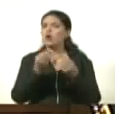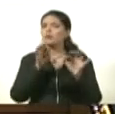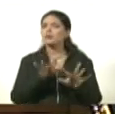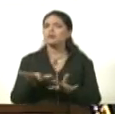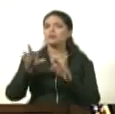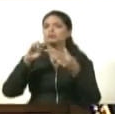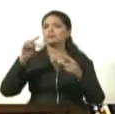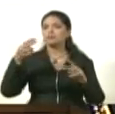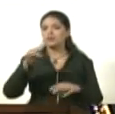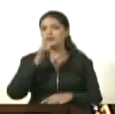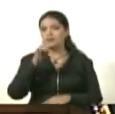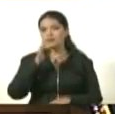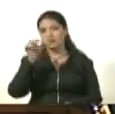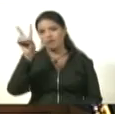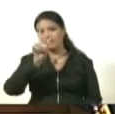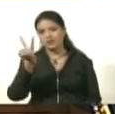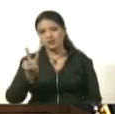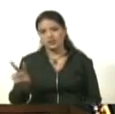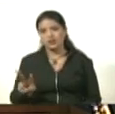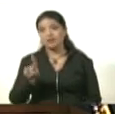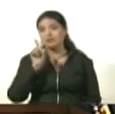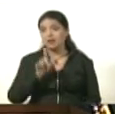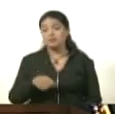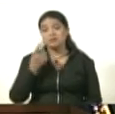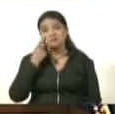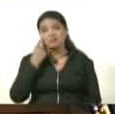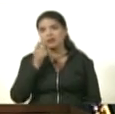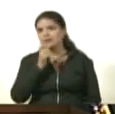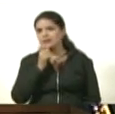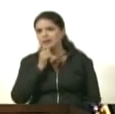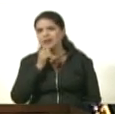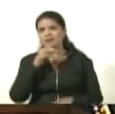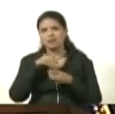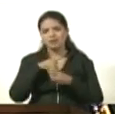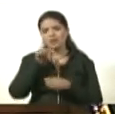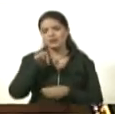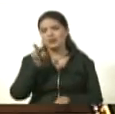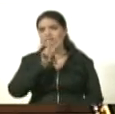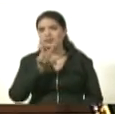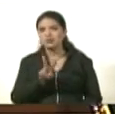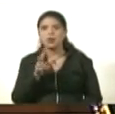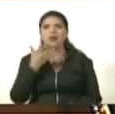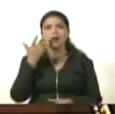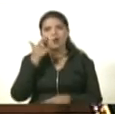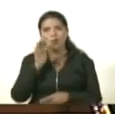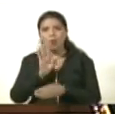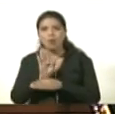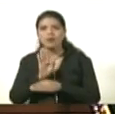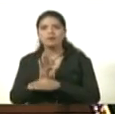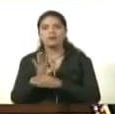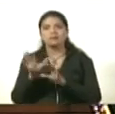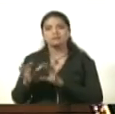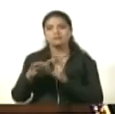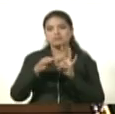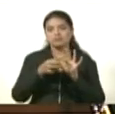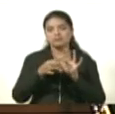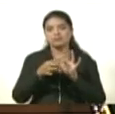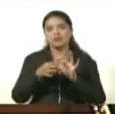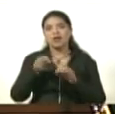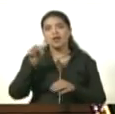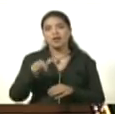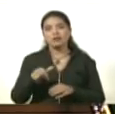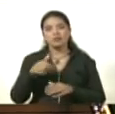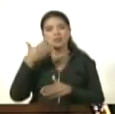realidad en Venezuela. También veas quiénes son los factores dentro de Venezuela que amparan, protegen y son cómplices de